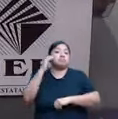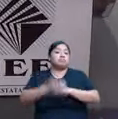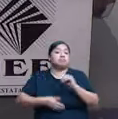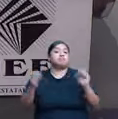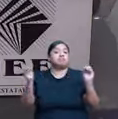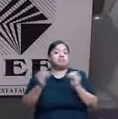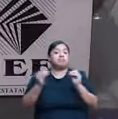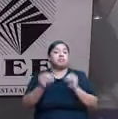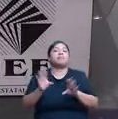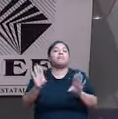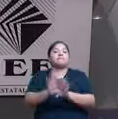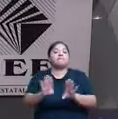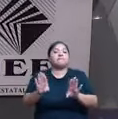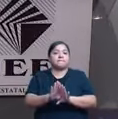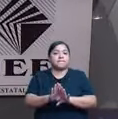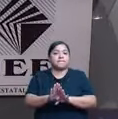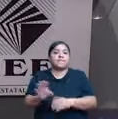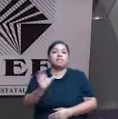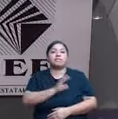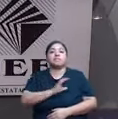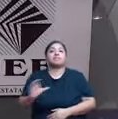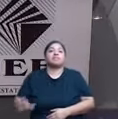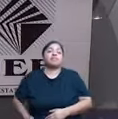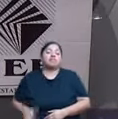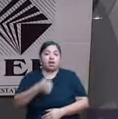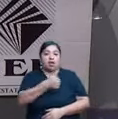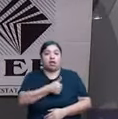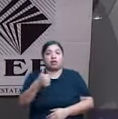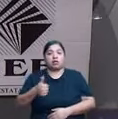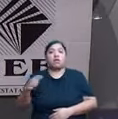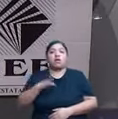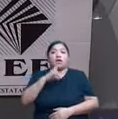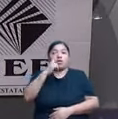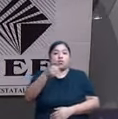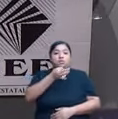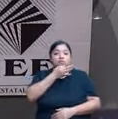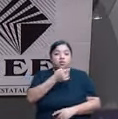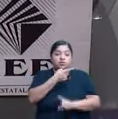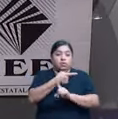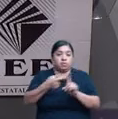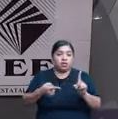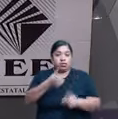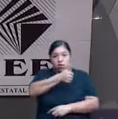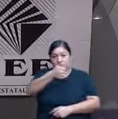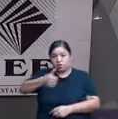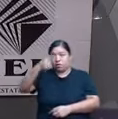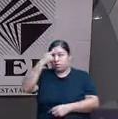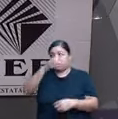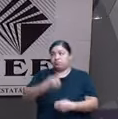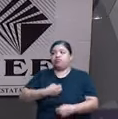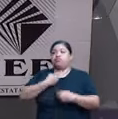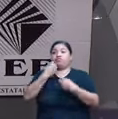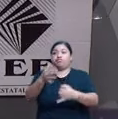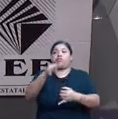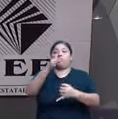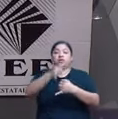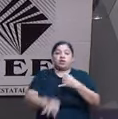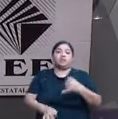ejercicio democrático, se les otorgará 1 minuto con 30 segundos a cada una de las candidaturas para que puedan emitir su mensaje